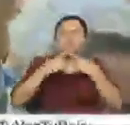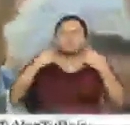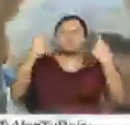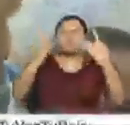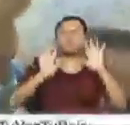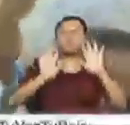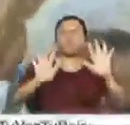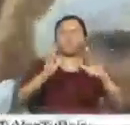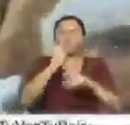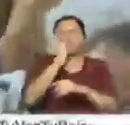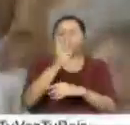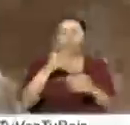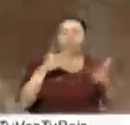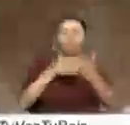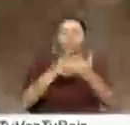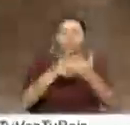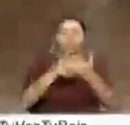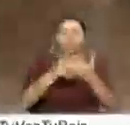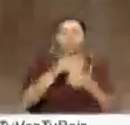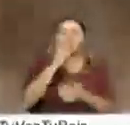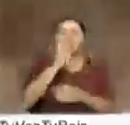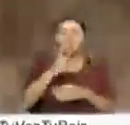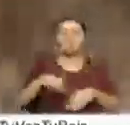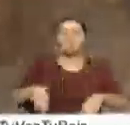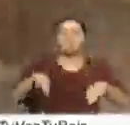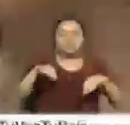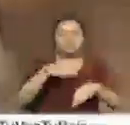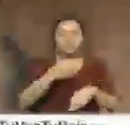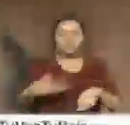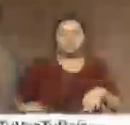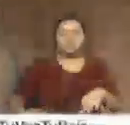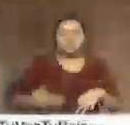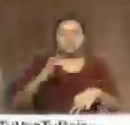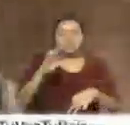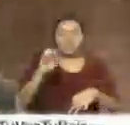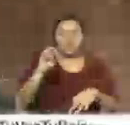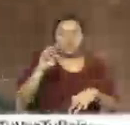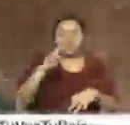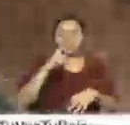días previos para protestar contra las medidas de austeridad del presidente Michel Temer.